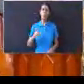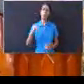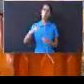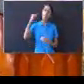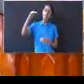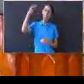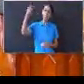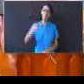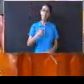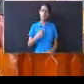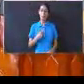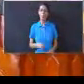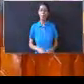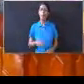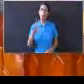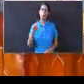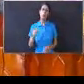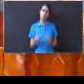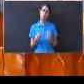No mucho, ¿ah? No mucho.